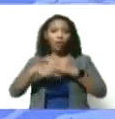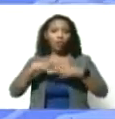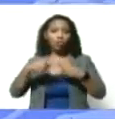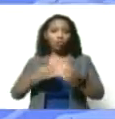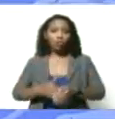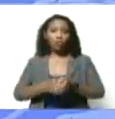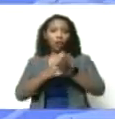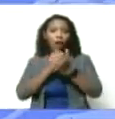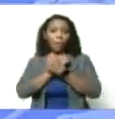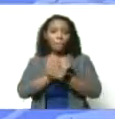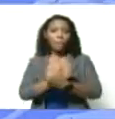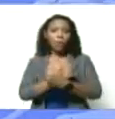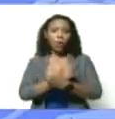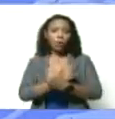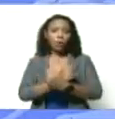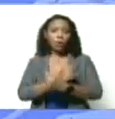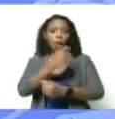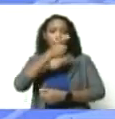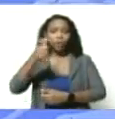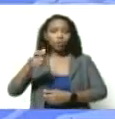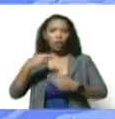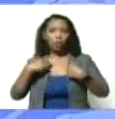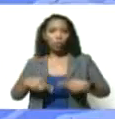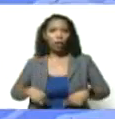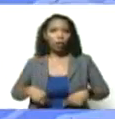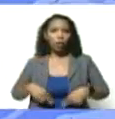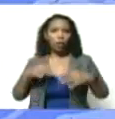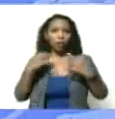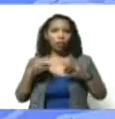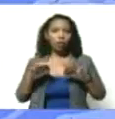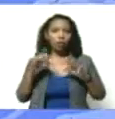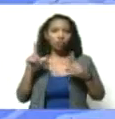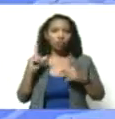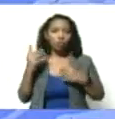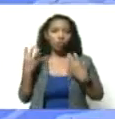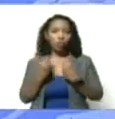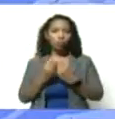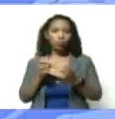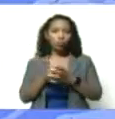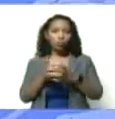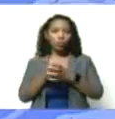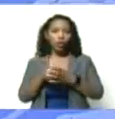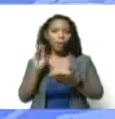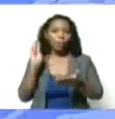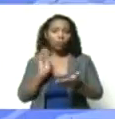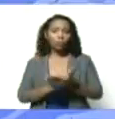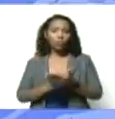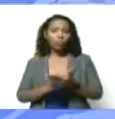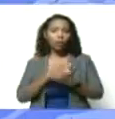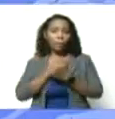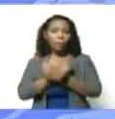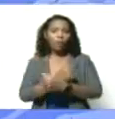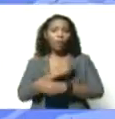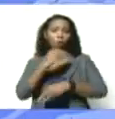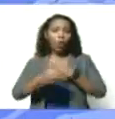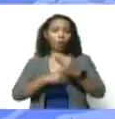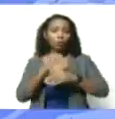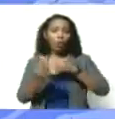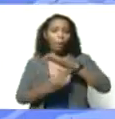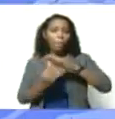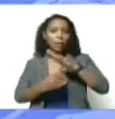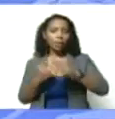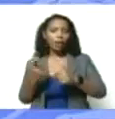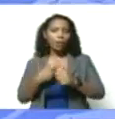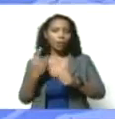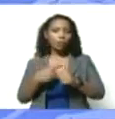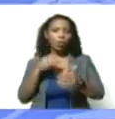por el amor al resto de los seres humanos y en la naturaleza en su conjunto. Y en la aplicación, el amor lo hizo en base a los